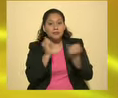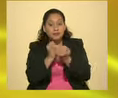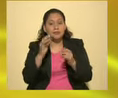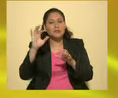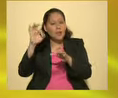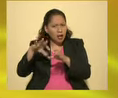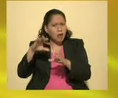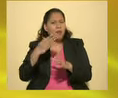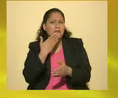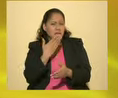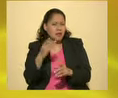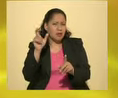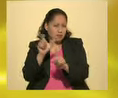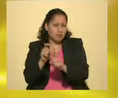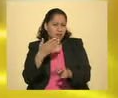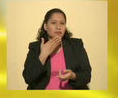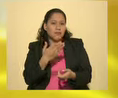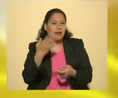ahorros están